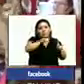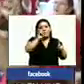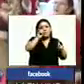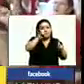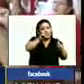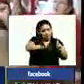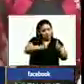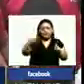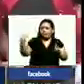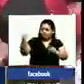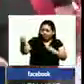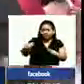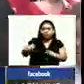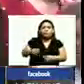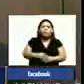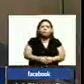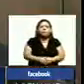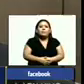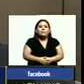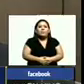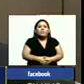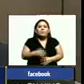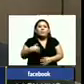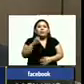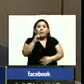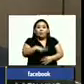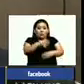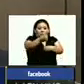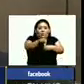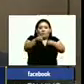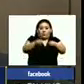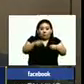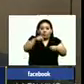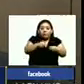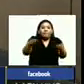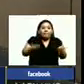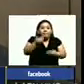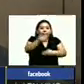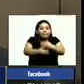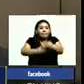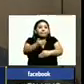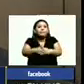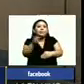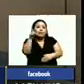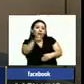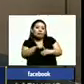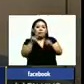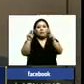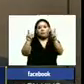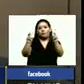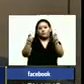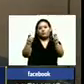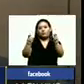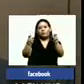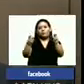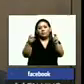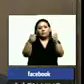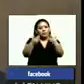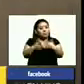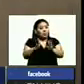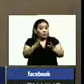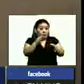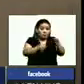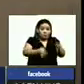recuperará el dinero. La unidad correspondiente para que ejerza las acciones pertinentes en estos casos, sea la vía